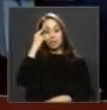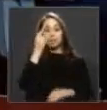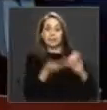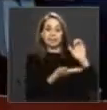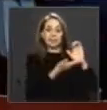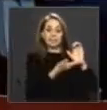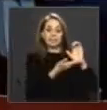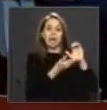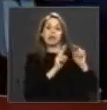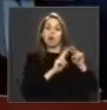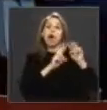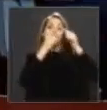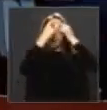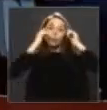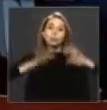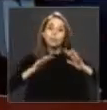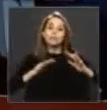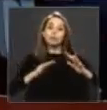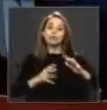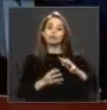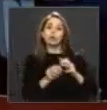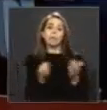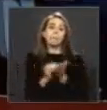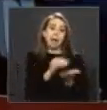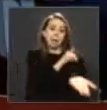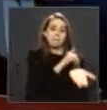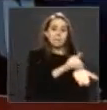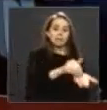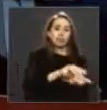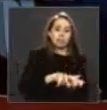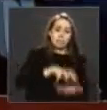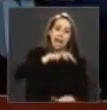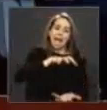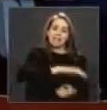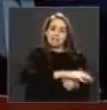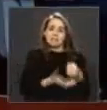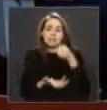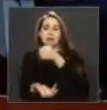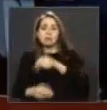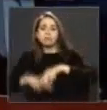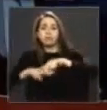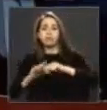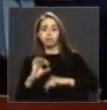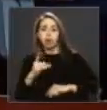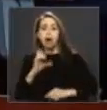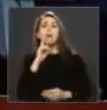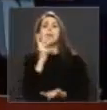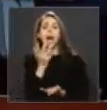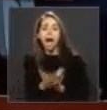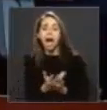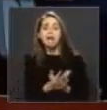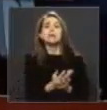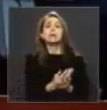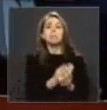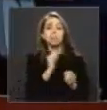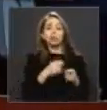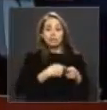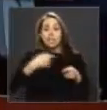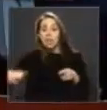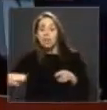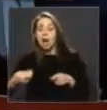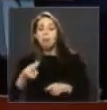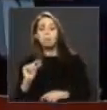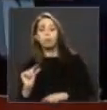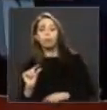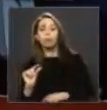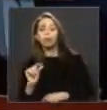más macizo, más significativo. Yo sé que existen, pero que tienen coberturas bajas, que tienen